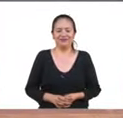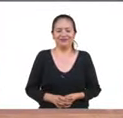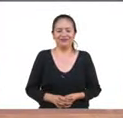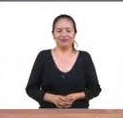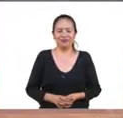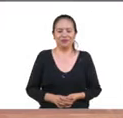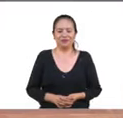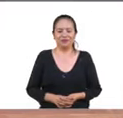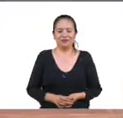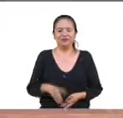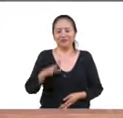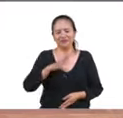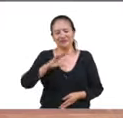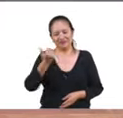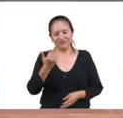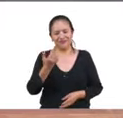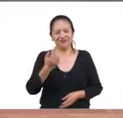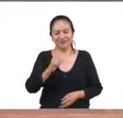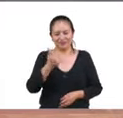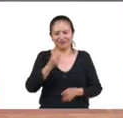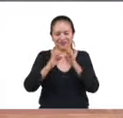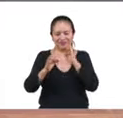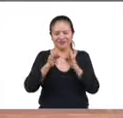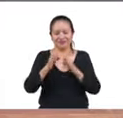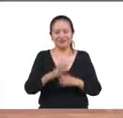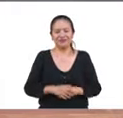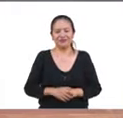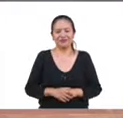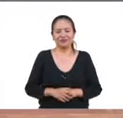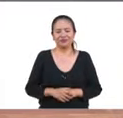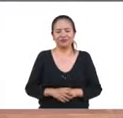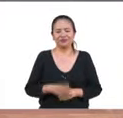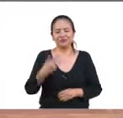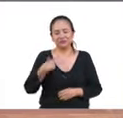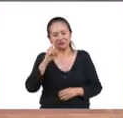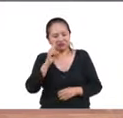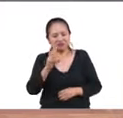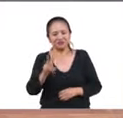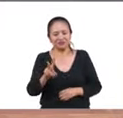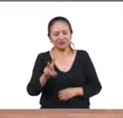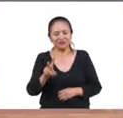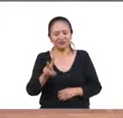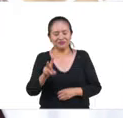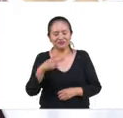Y hay otra compañera. O sea, son entrevistas que yo vi.